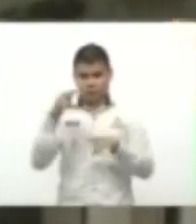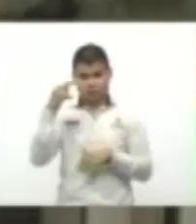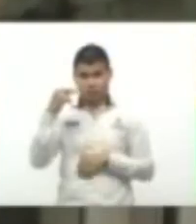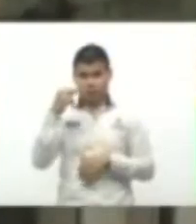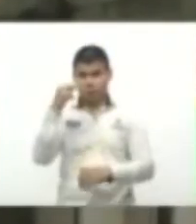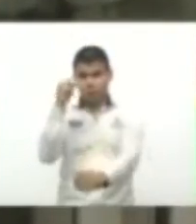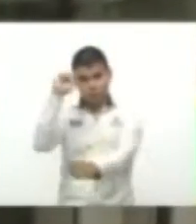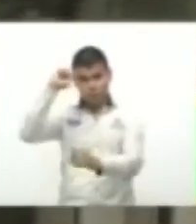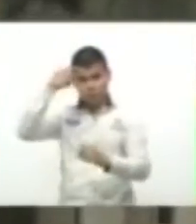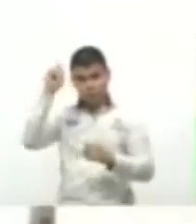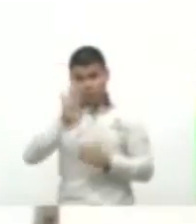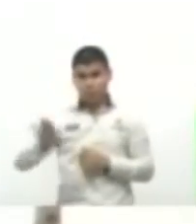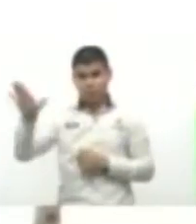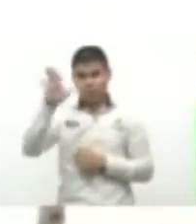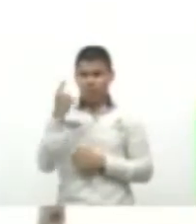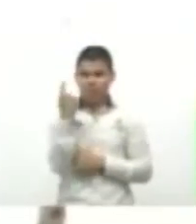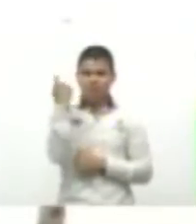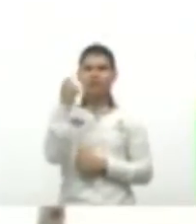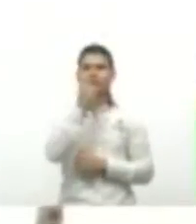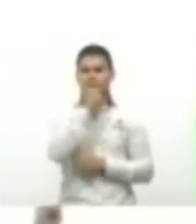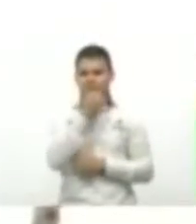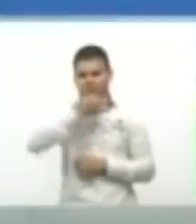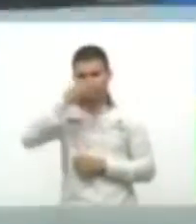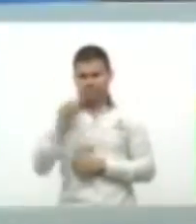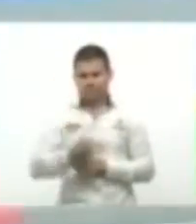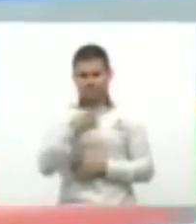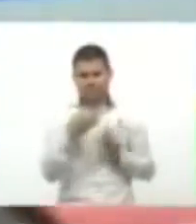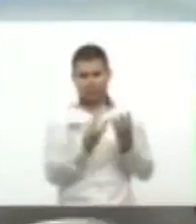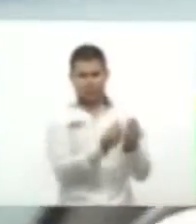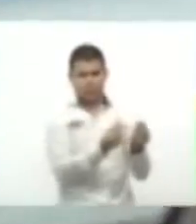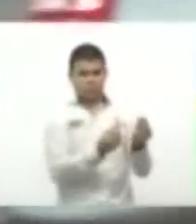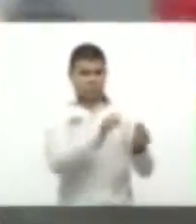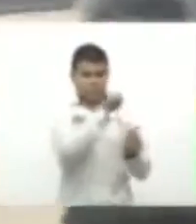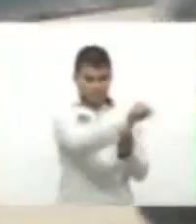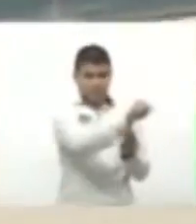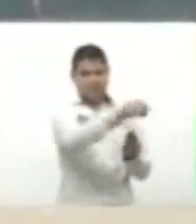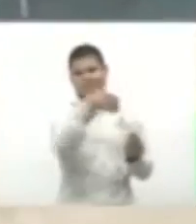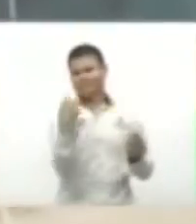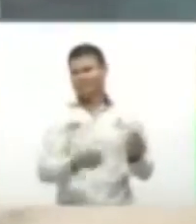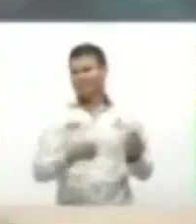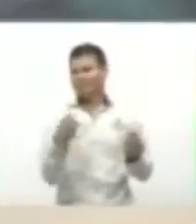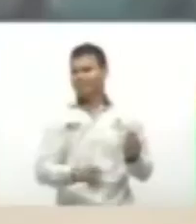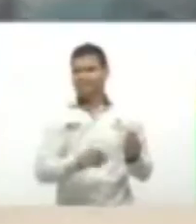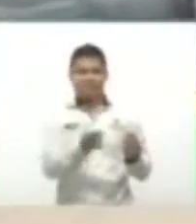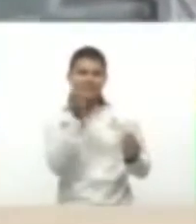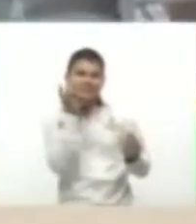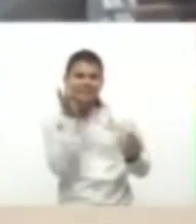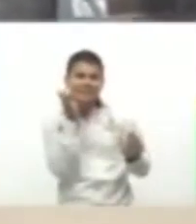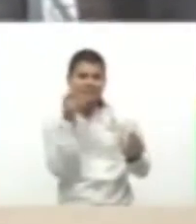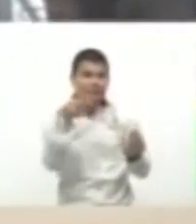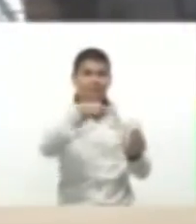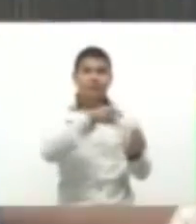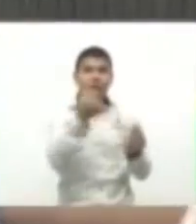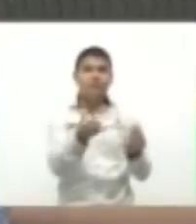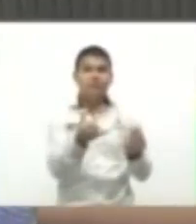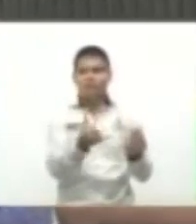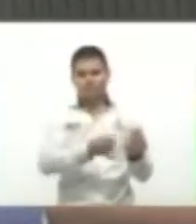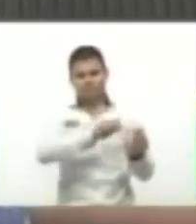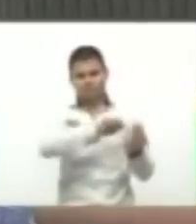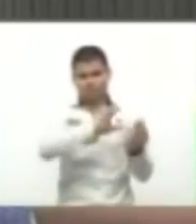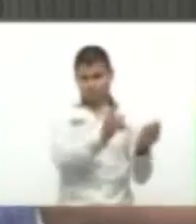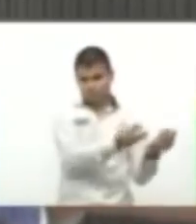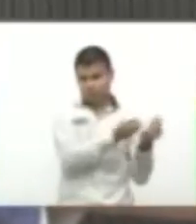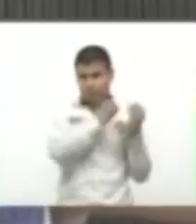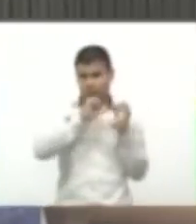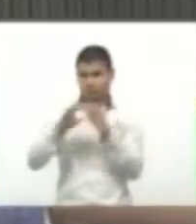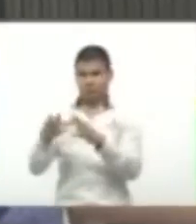el registrado el día anterior confirman la peligrosidad de estos sujetos, quienes fueron trasladados a la cárcel de máxima seguridad en Cómbita.